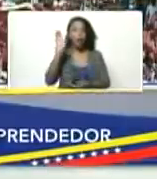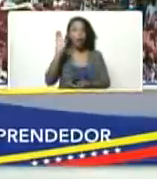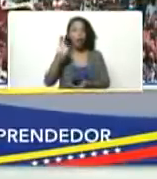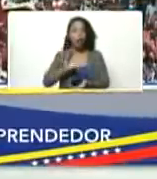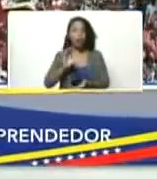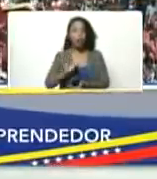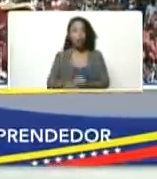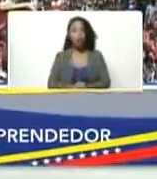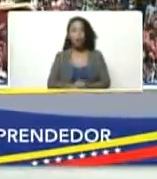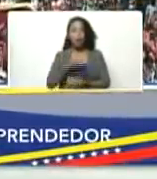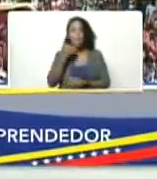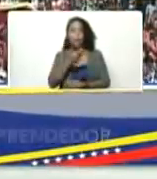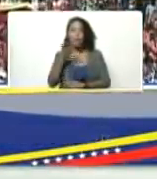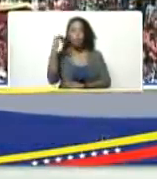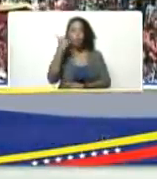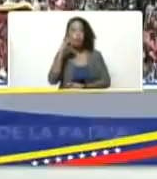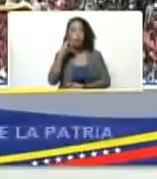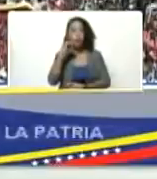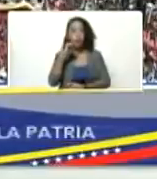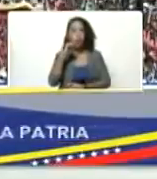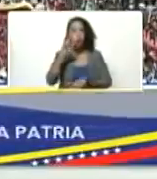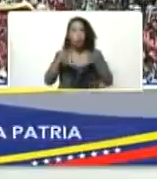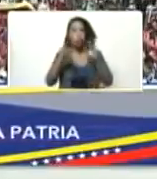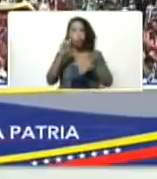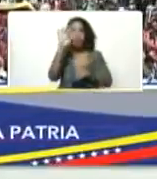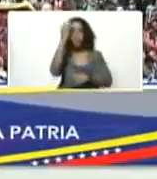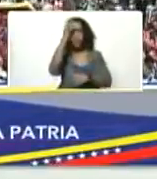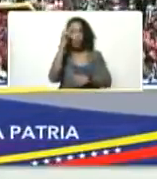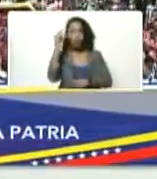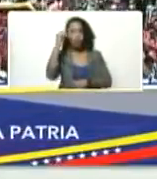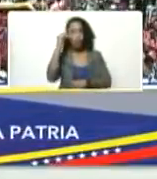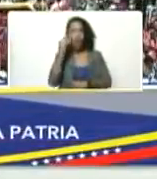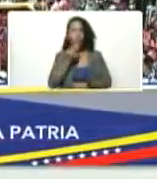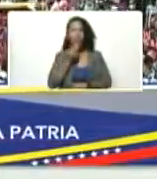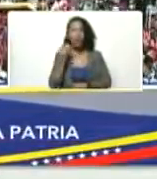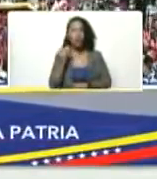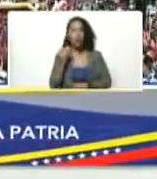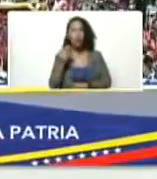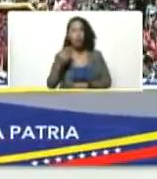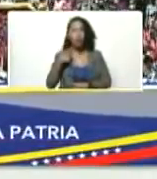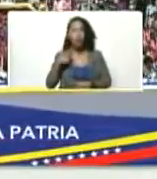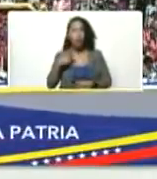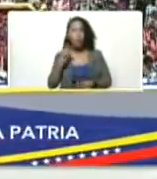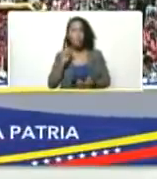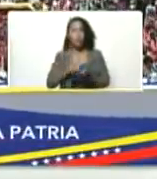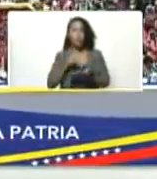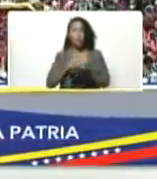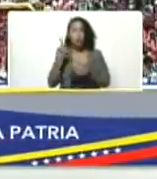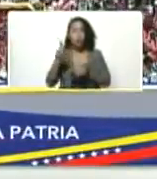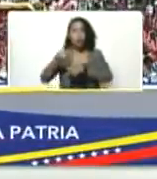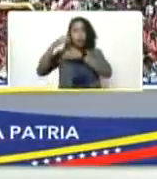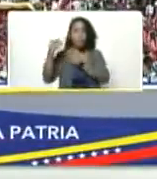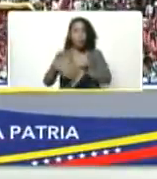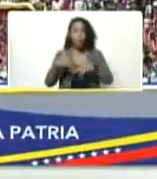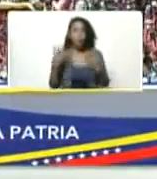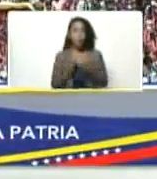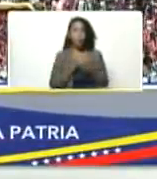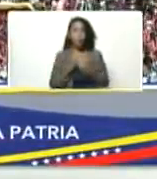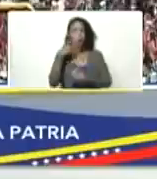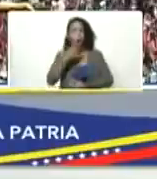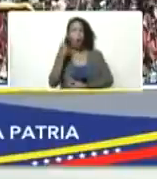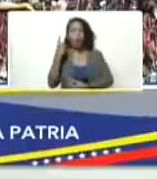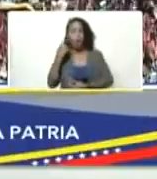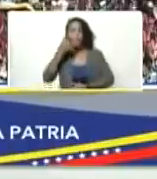el próximo sábado 12 de febrero, Día de la Juventud. Yo me incorporo a esa marcha, voy a marchar con la muchachada